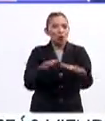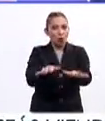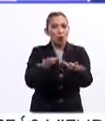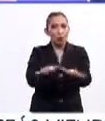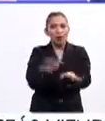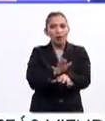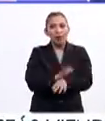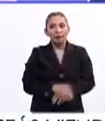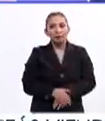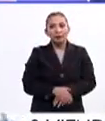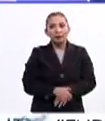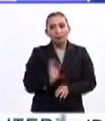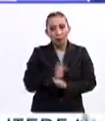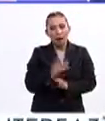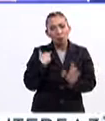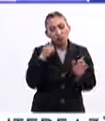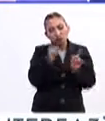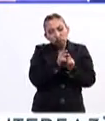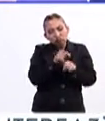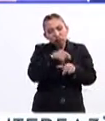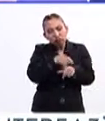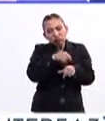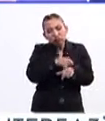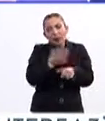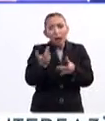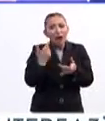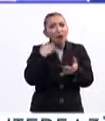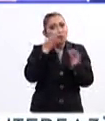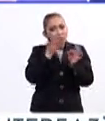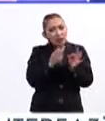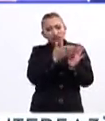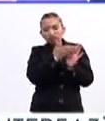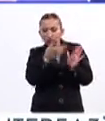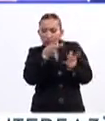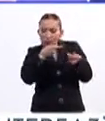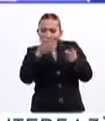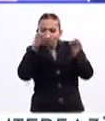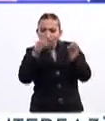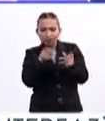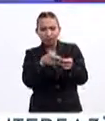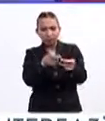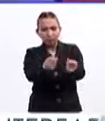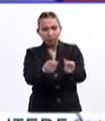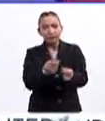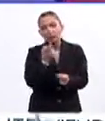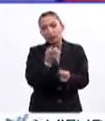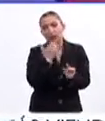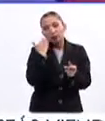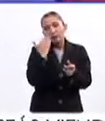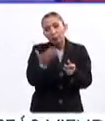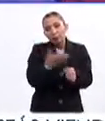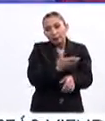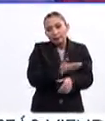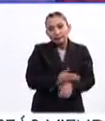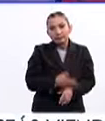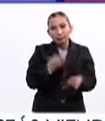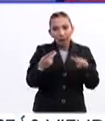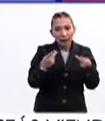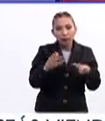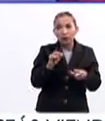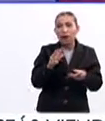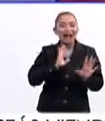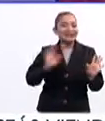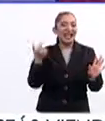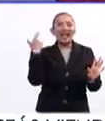una película, aunque sea pequeña, pues muy redonda, muy terminada. Y bueno, todo eso lleva su tiempo, no es